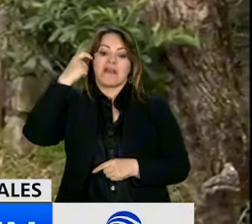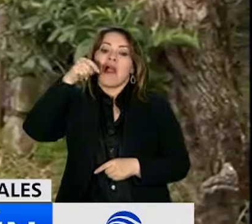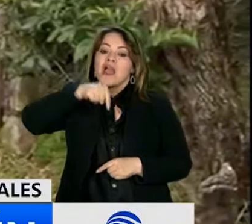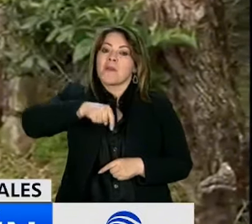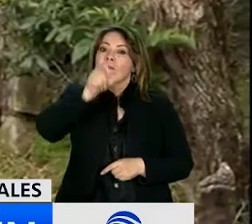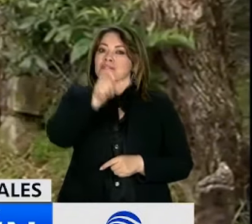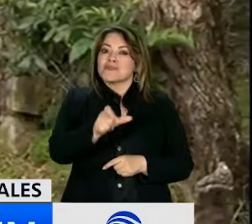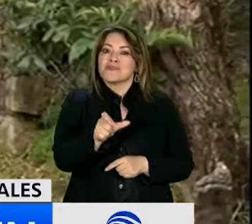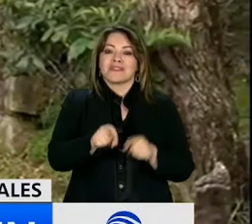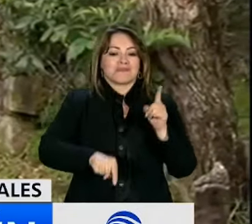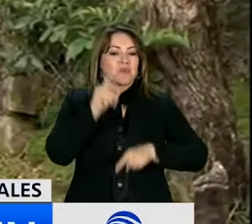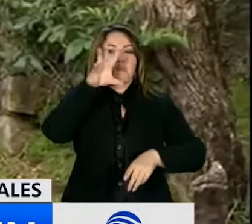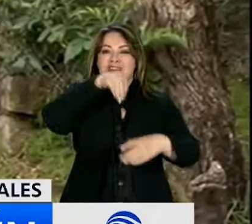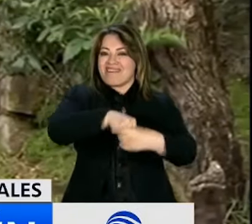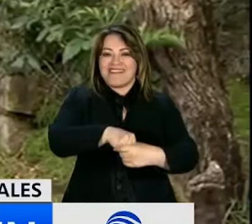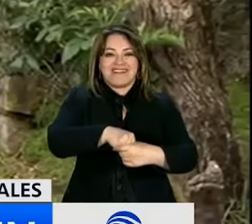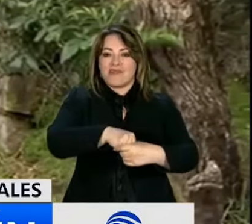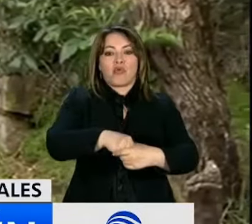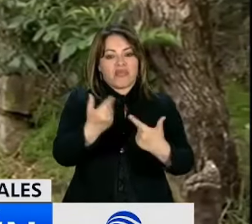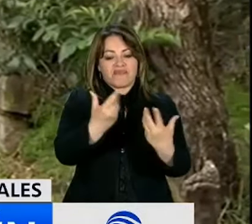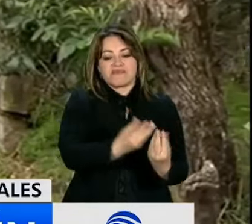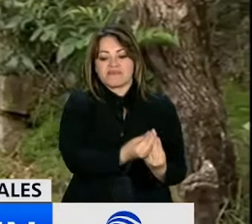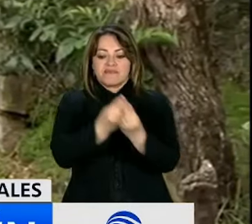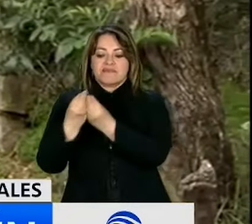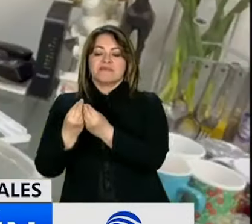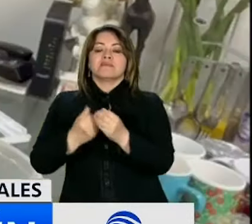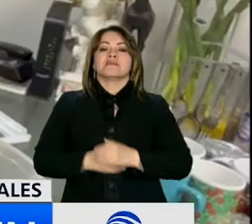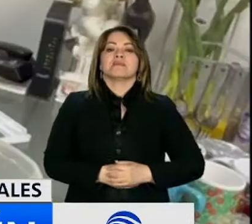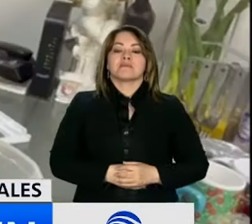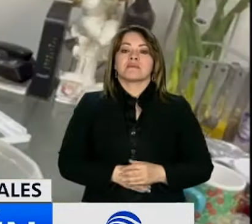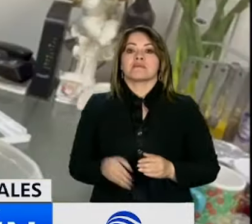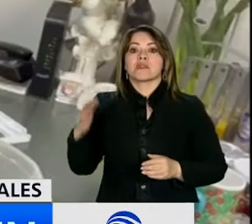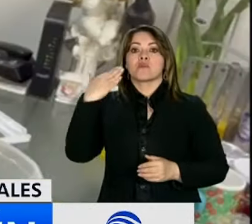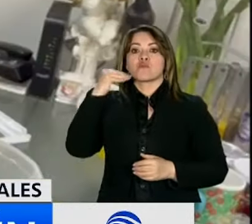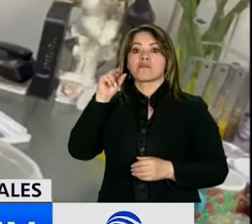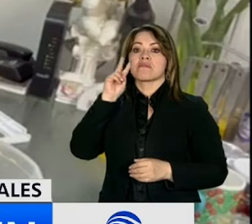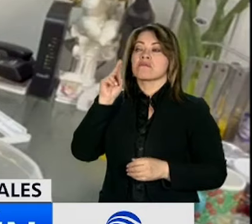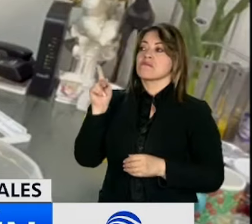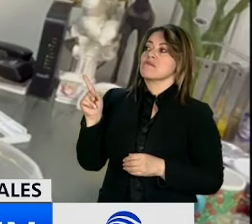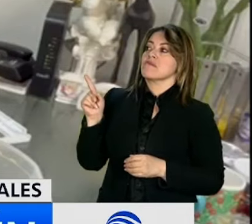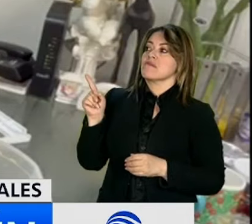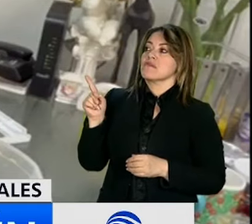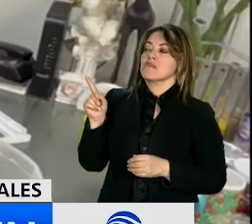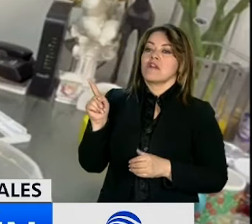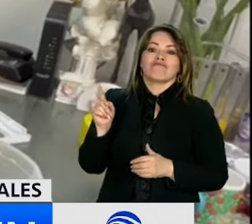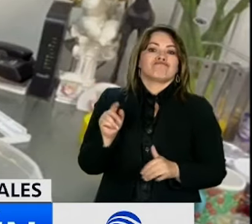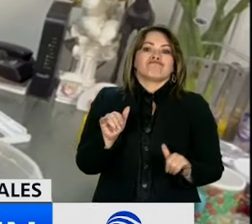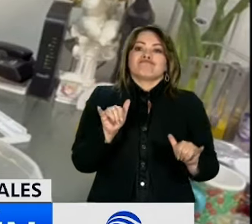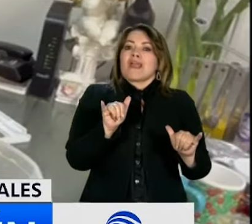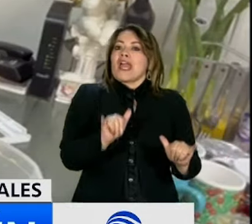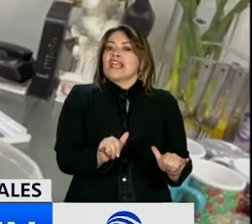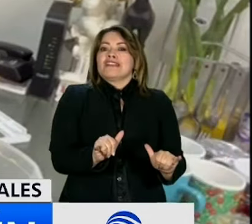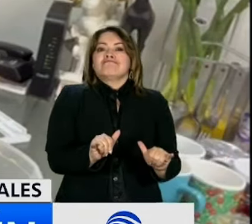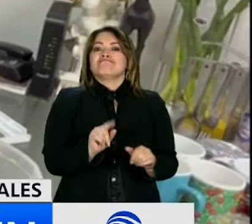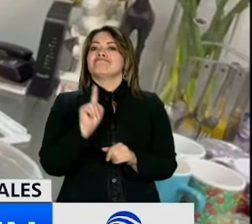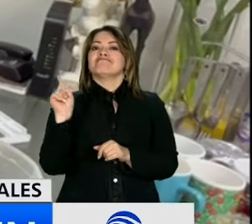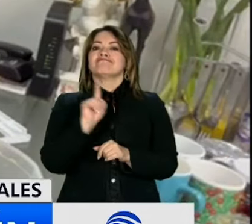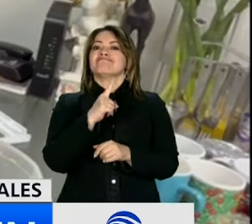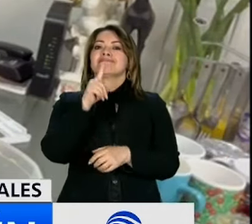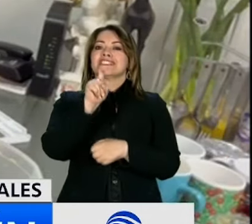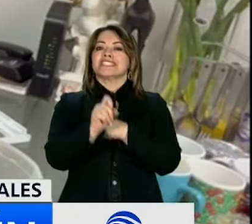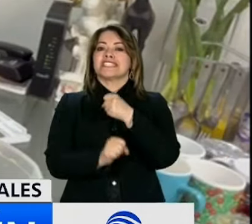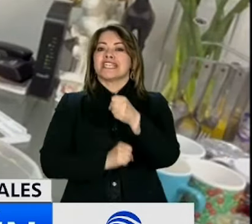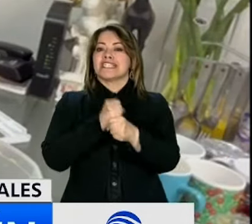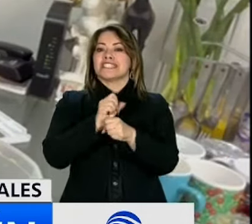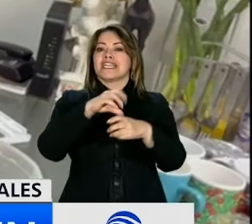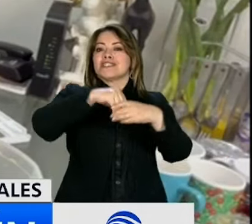tener afectación directa frente a un deslizamiento. Hay quienes como Aura María se resisten a abandonar la que por más de 16 años ha sido su